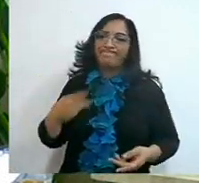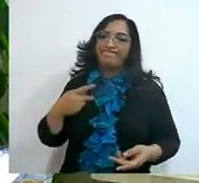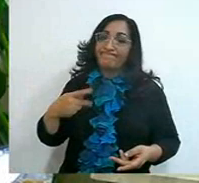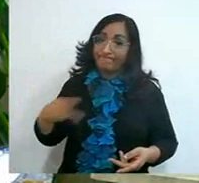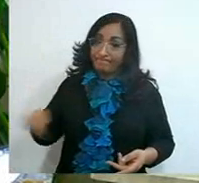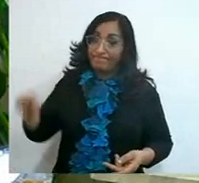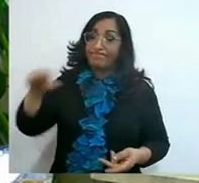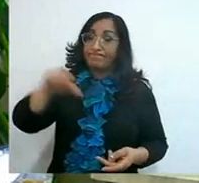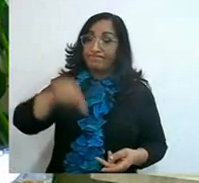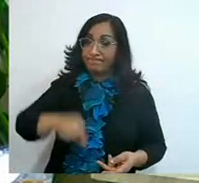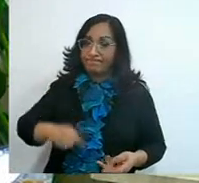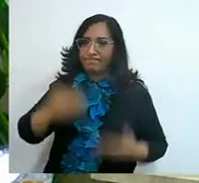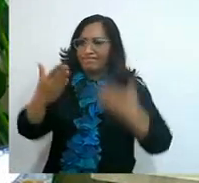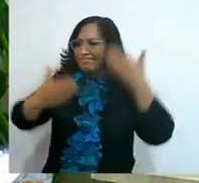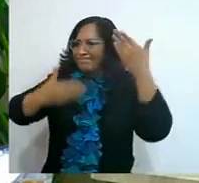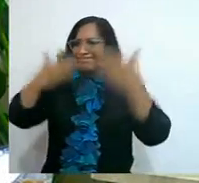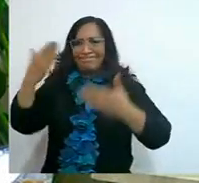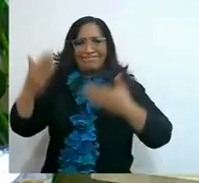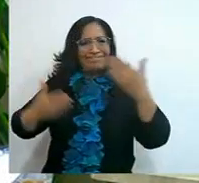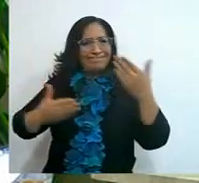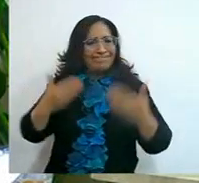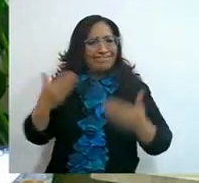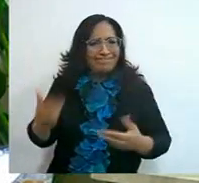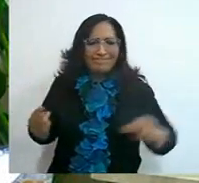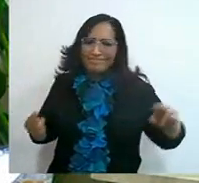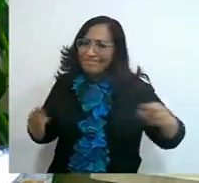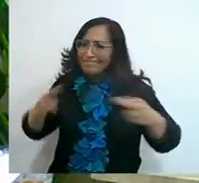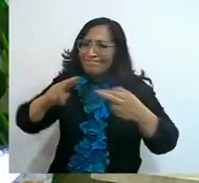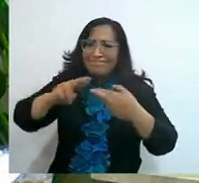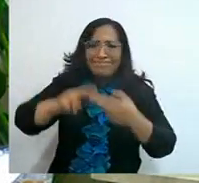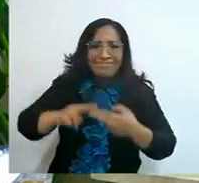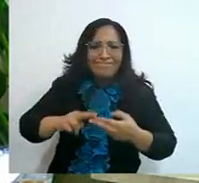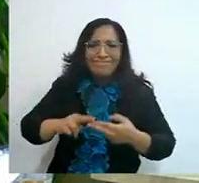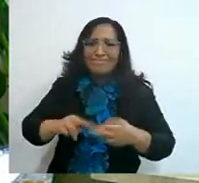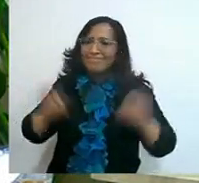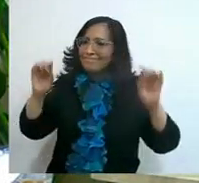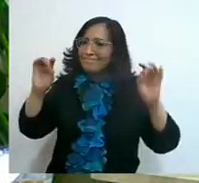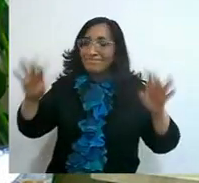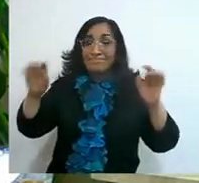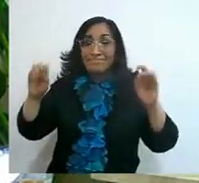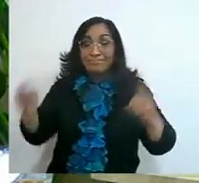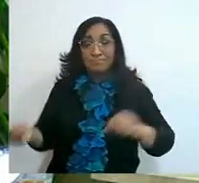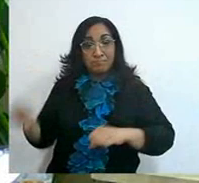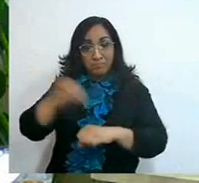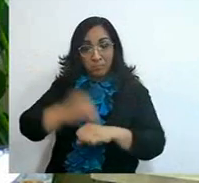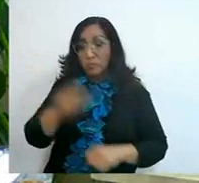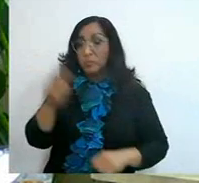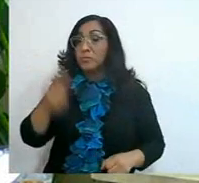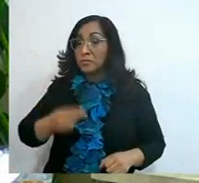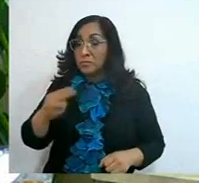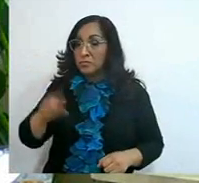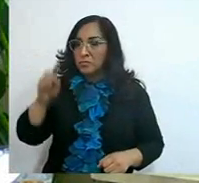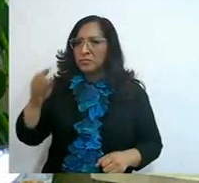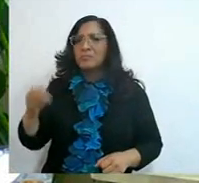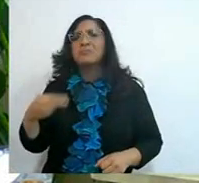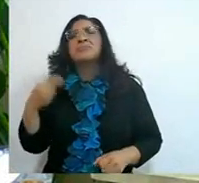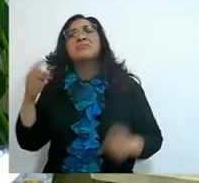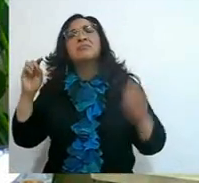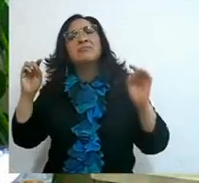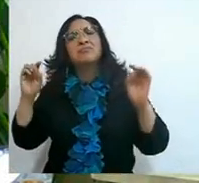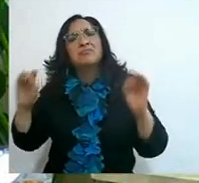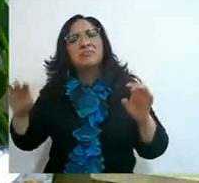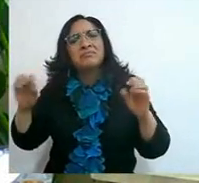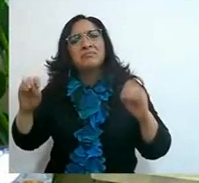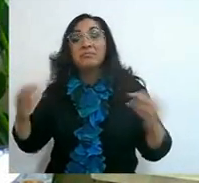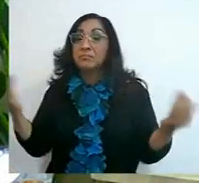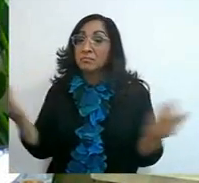le enseñan a usted ahí una doctrina rara de ángeles. Ponle nombre, que tu ángel haga y deshaga lo